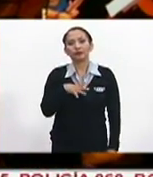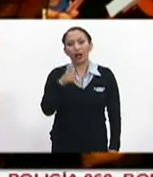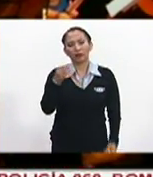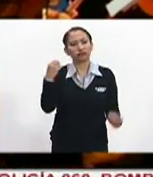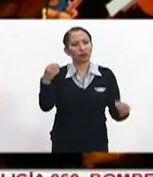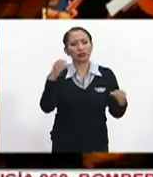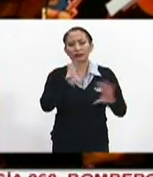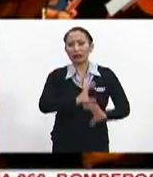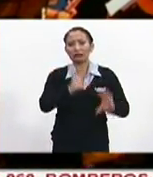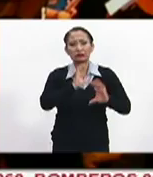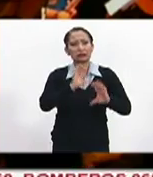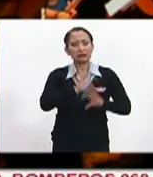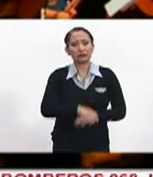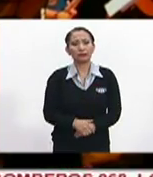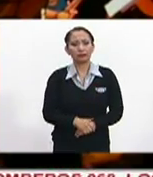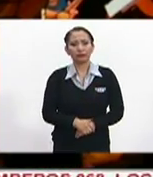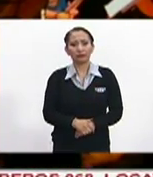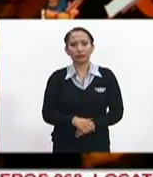muchas canciones.